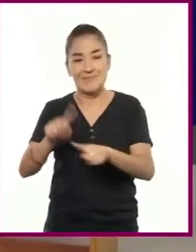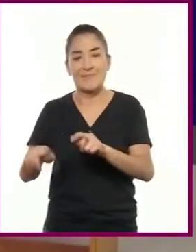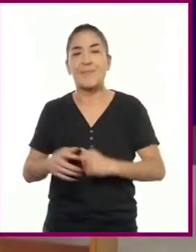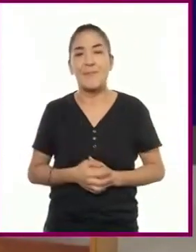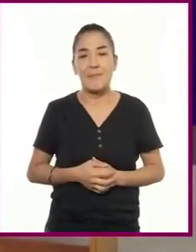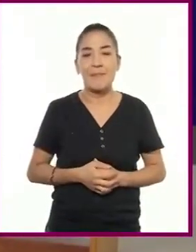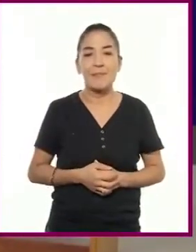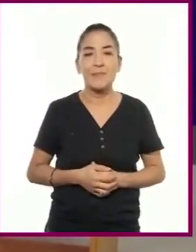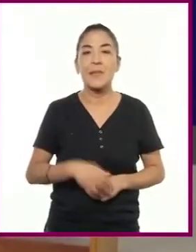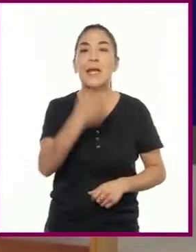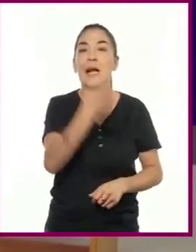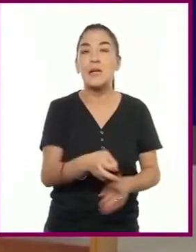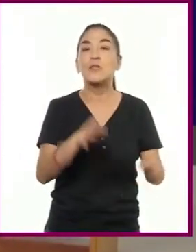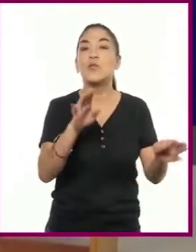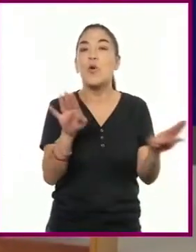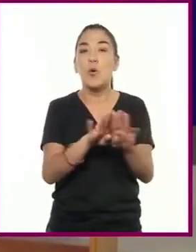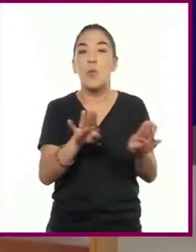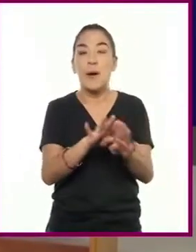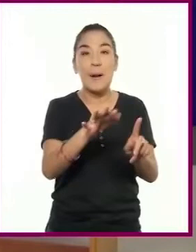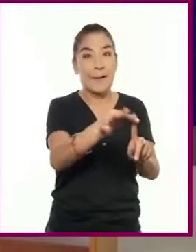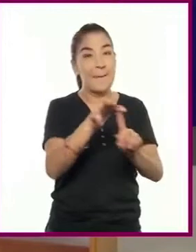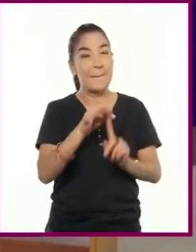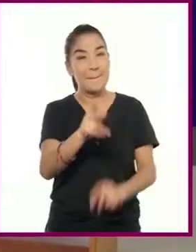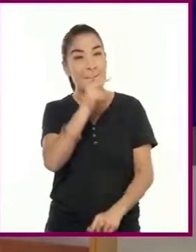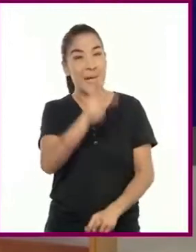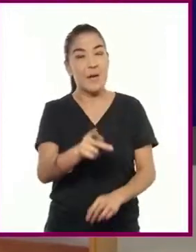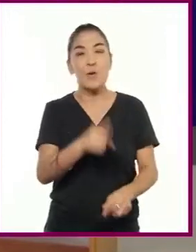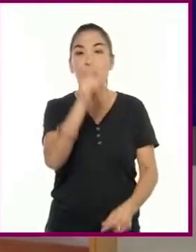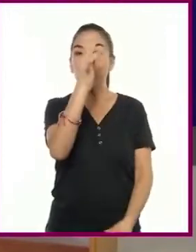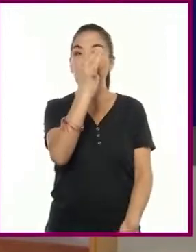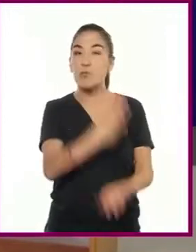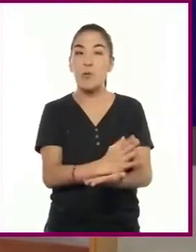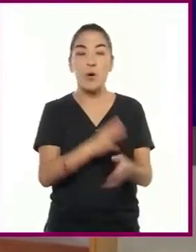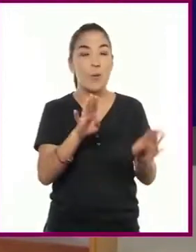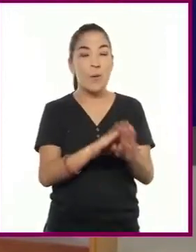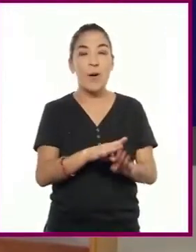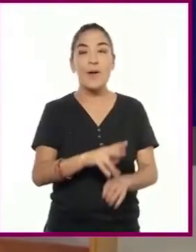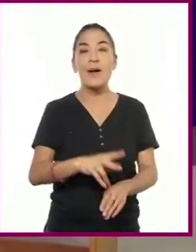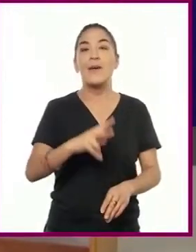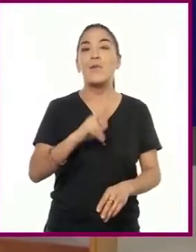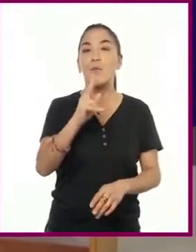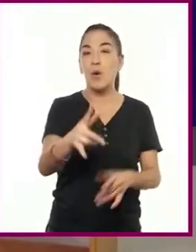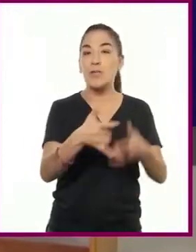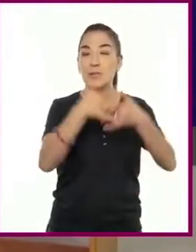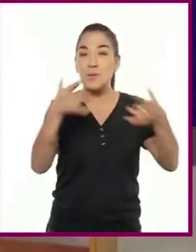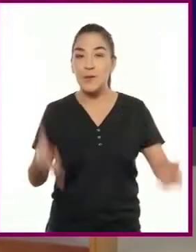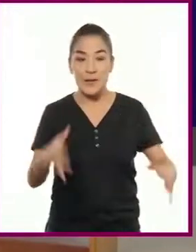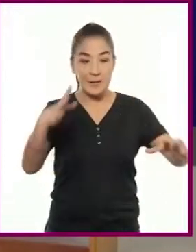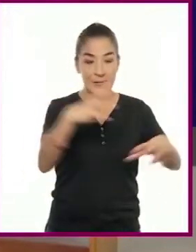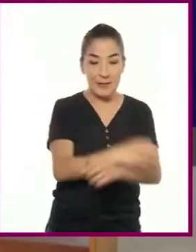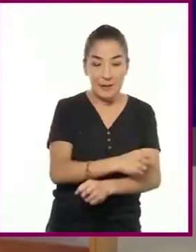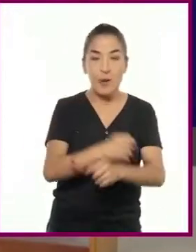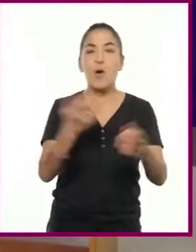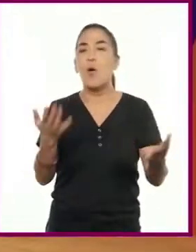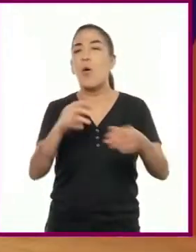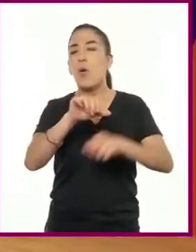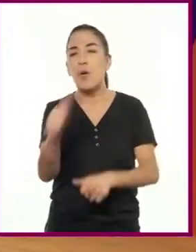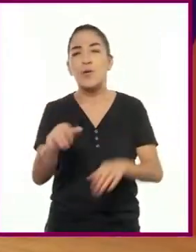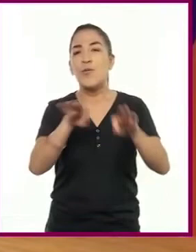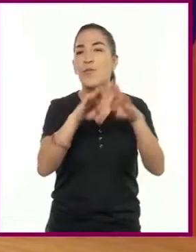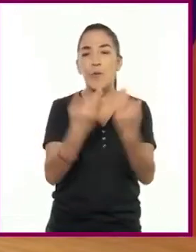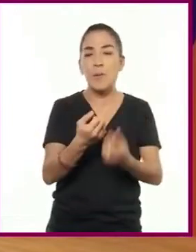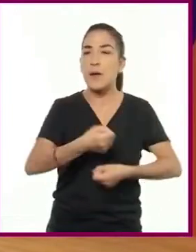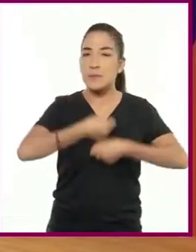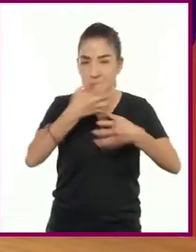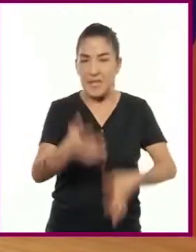Reiteramos, no van a encontrar un texto que tenga solamente narración, descripción u otro tipo de